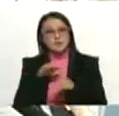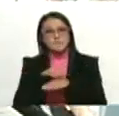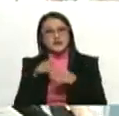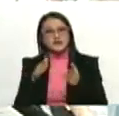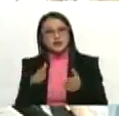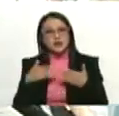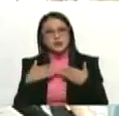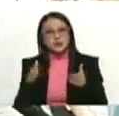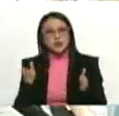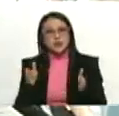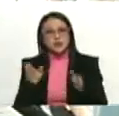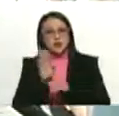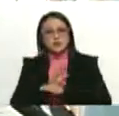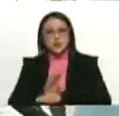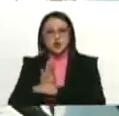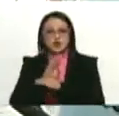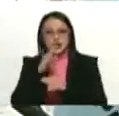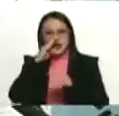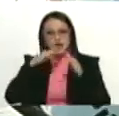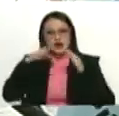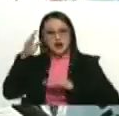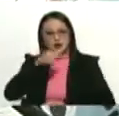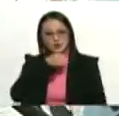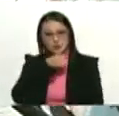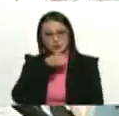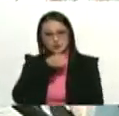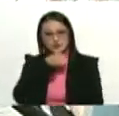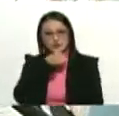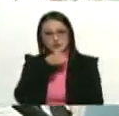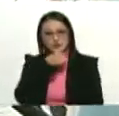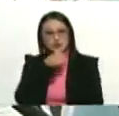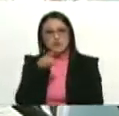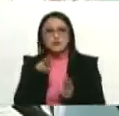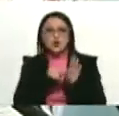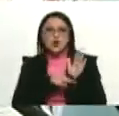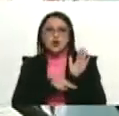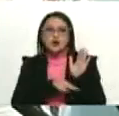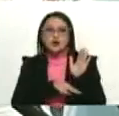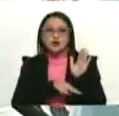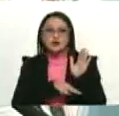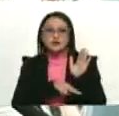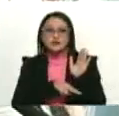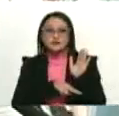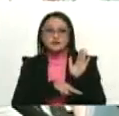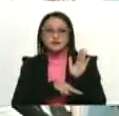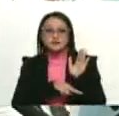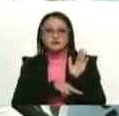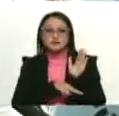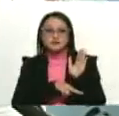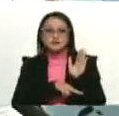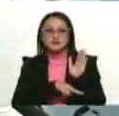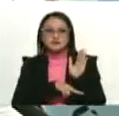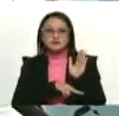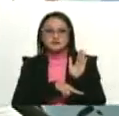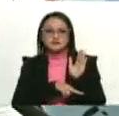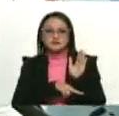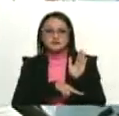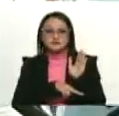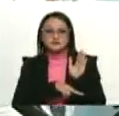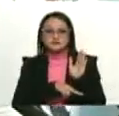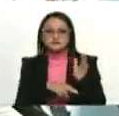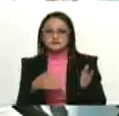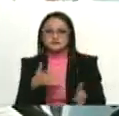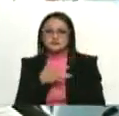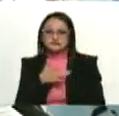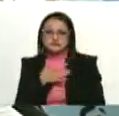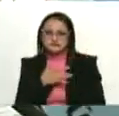Ministerio Público Protege al Adulto Mayor. Es un programa realmente súper